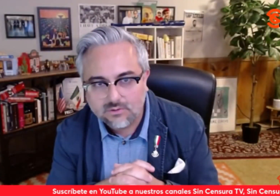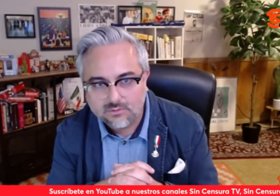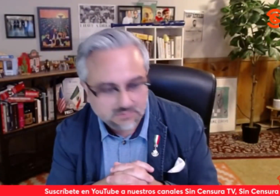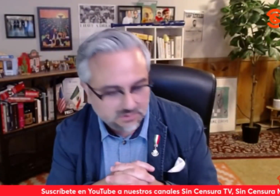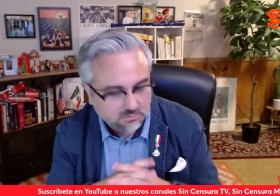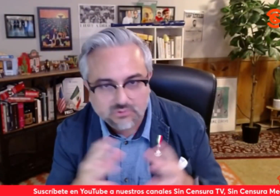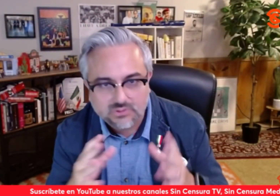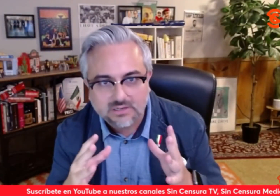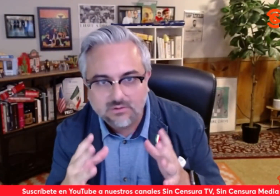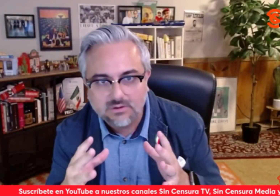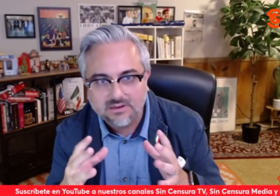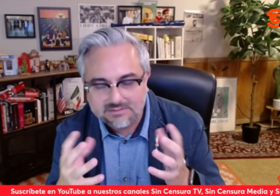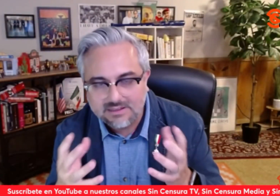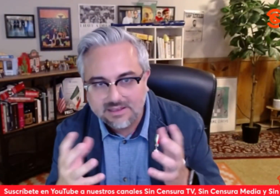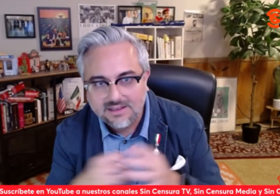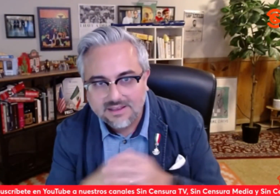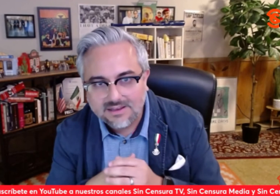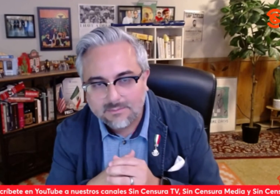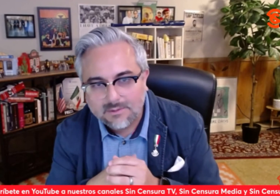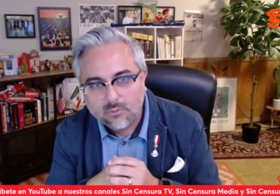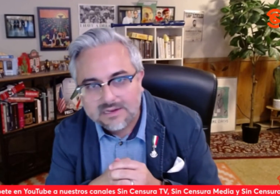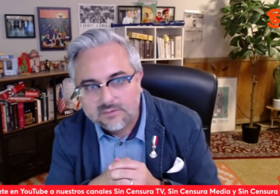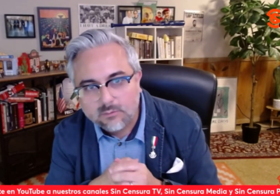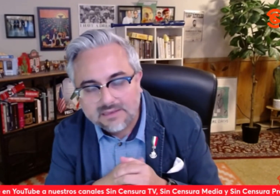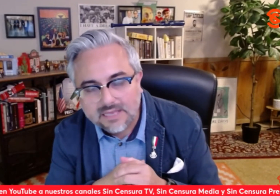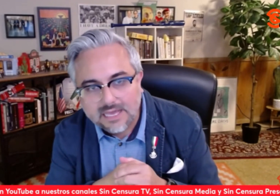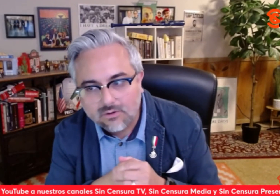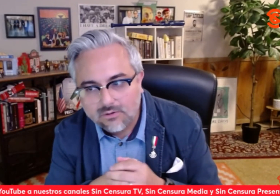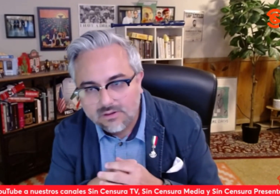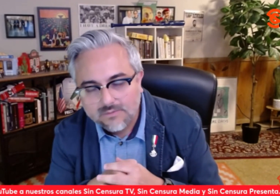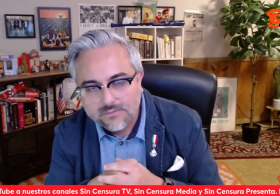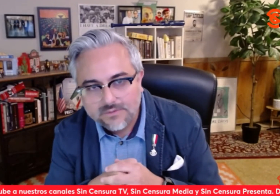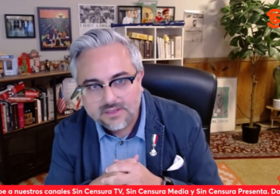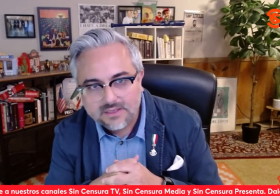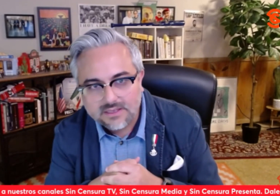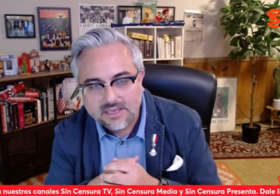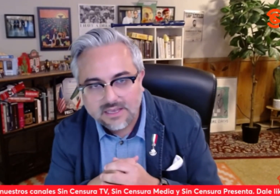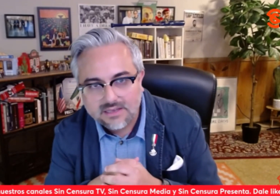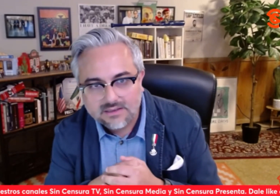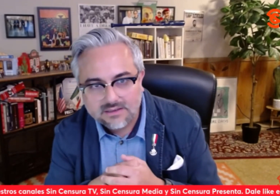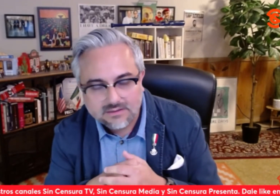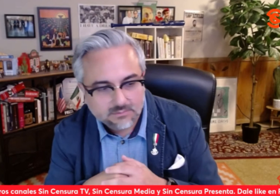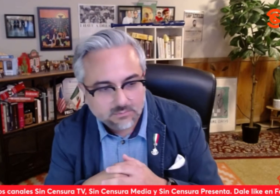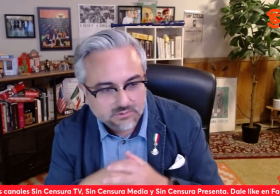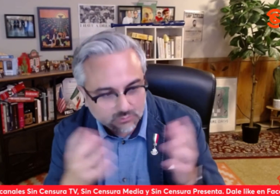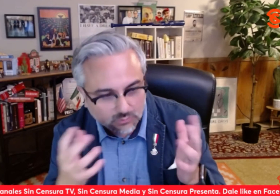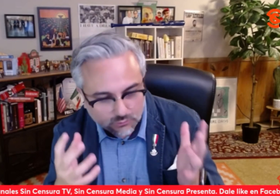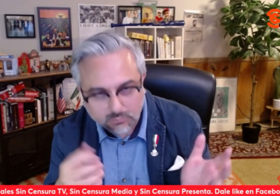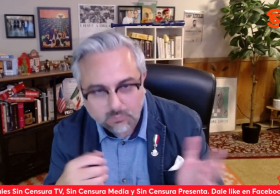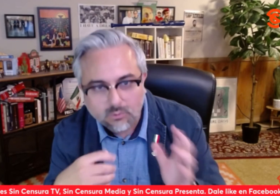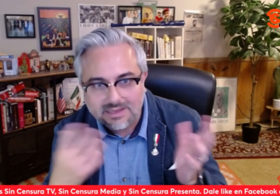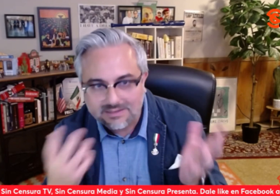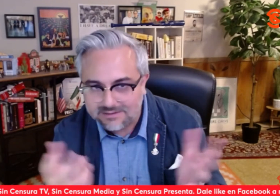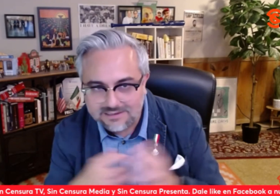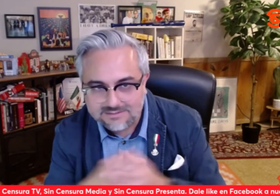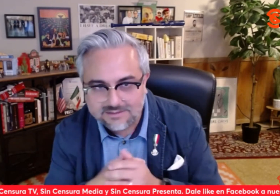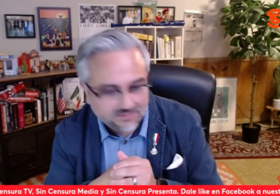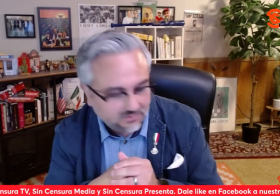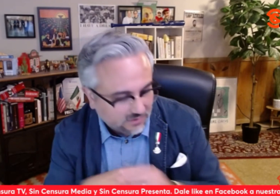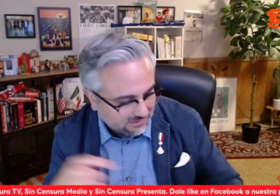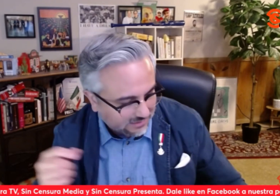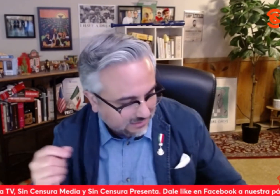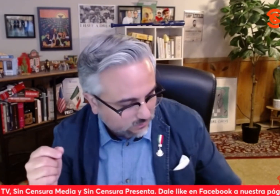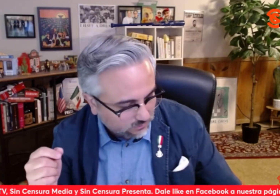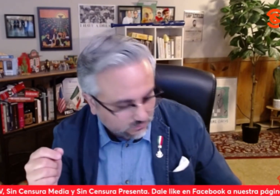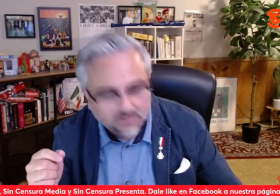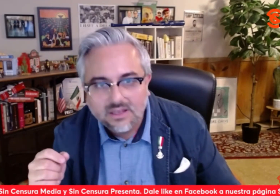analizándolo con mi esposa, ¿no? El llamado humanismo mexicano. Ella pues estudió función pública, es analista y